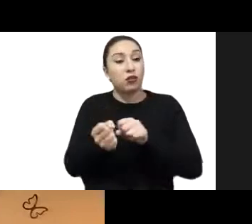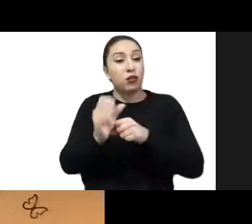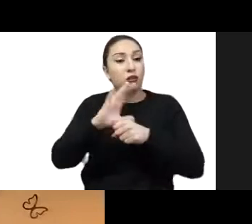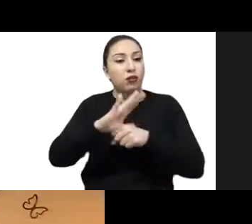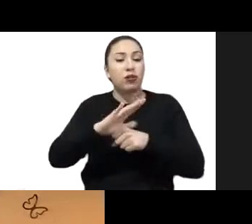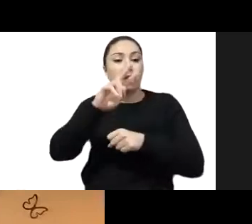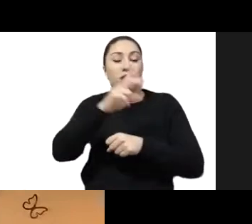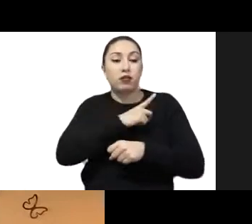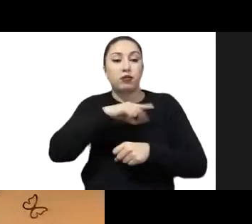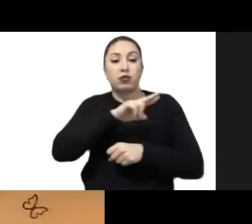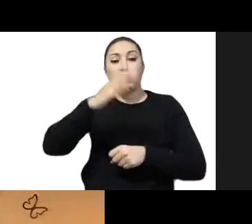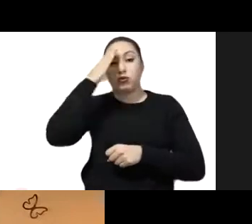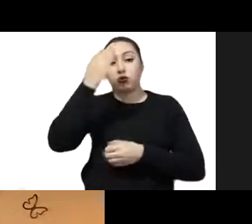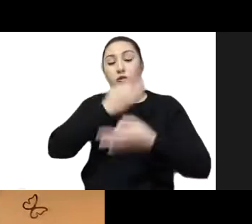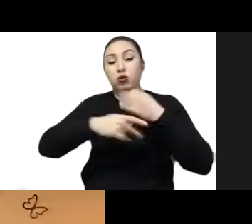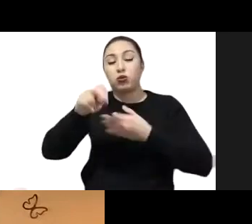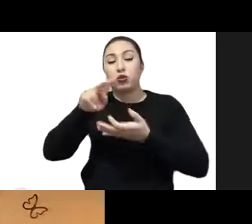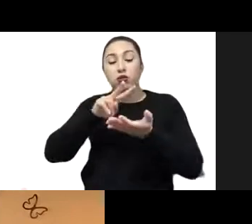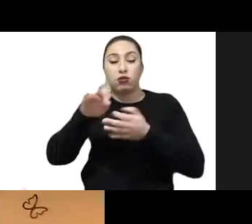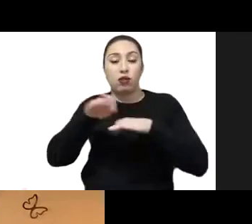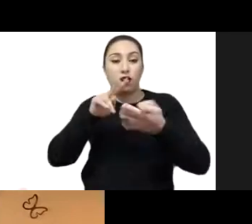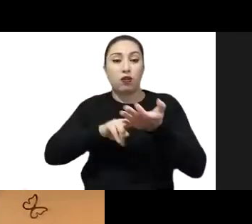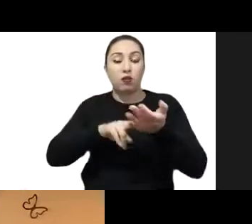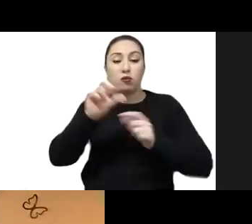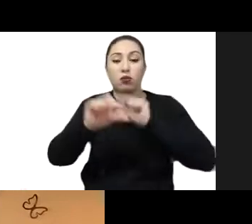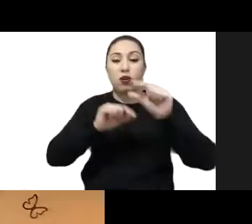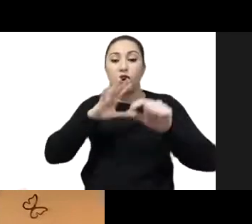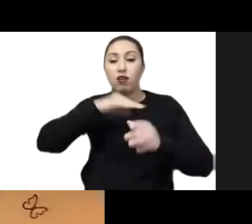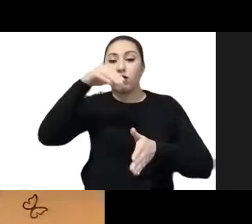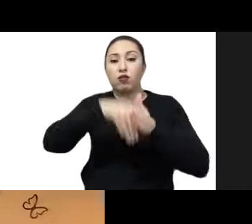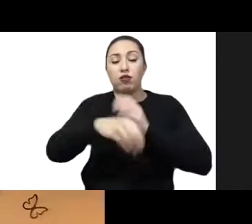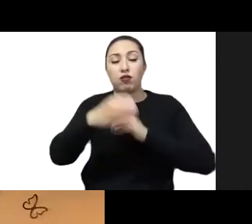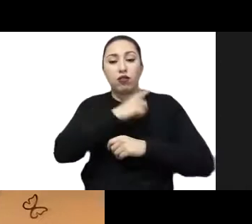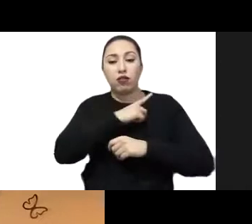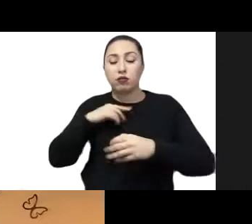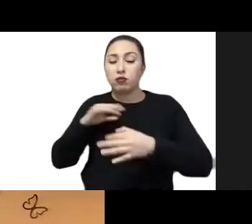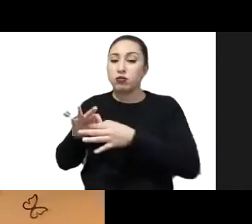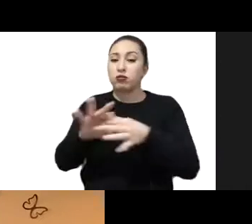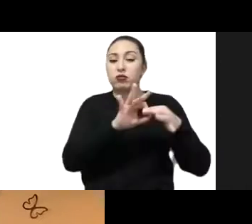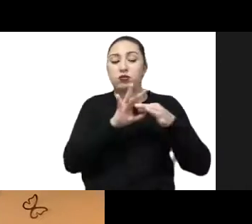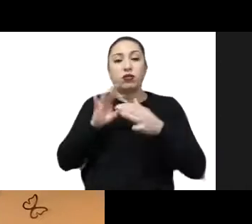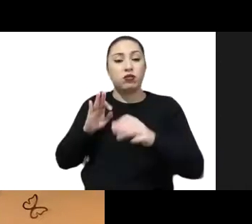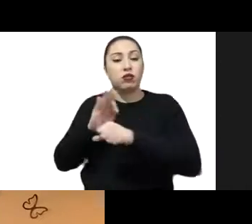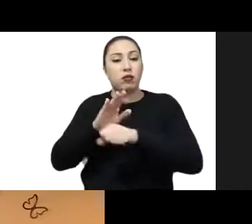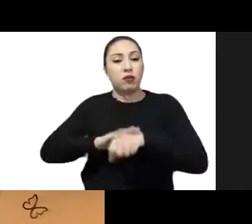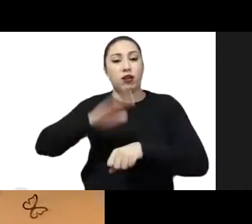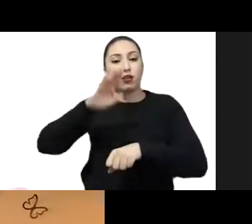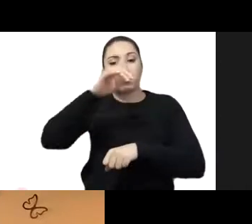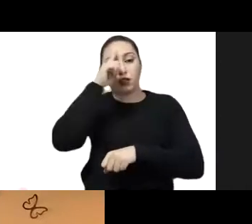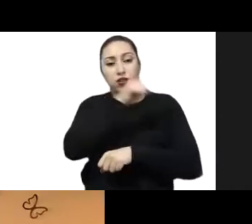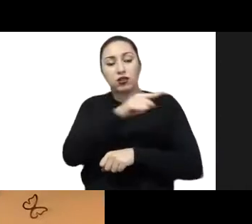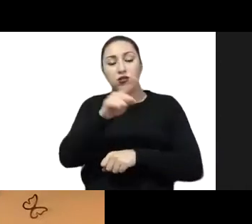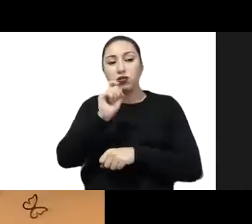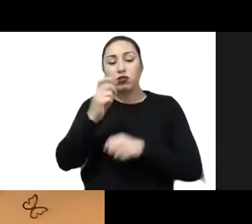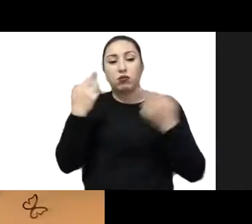ellos ha decaído. Tenemos que hacer una unión, tenemos que fortalecer un trabajo para estos profesores